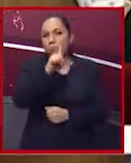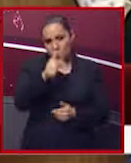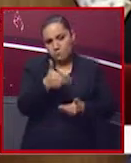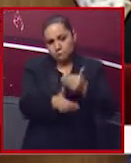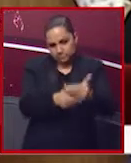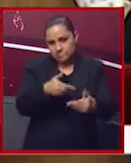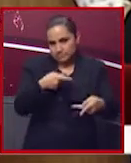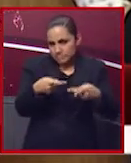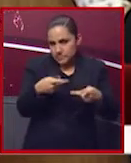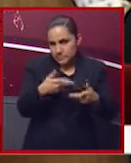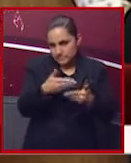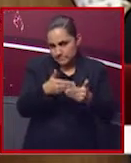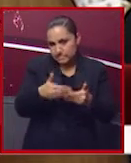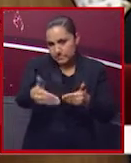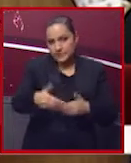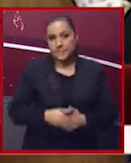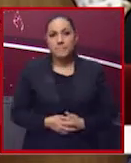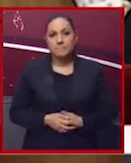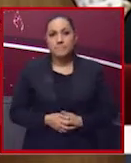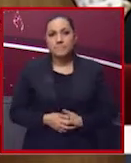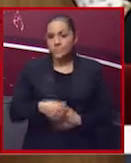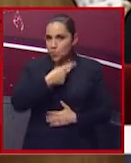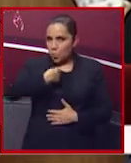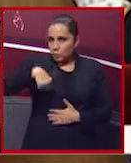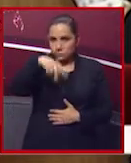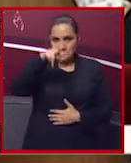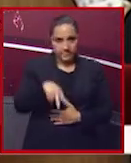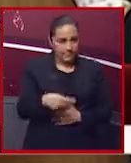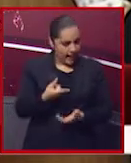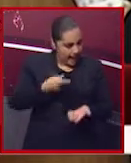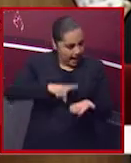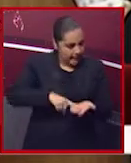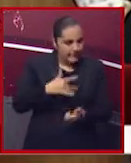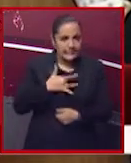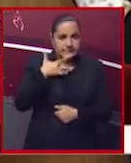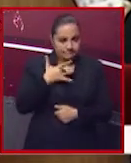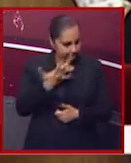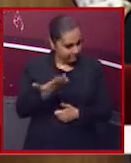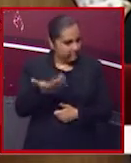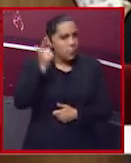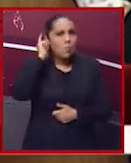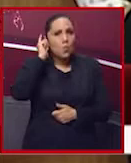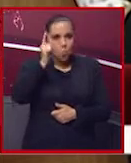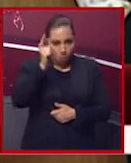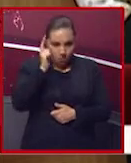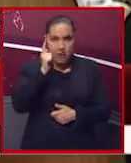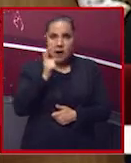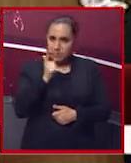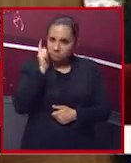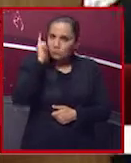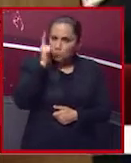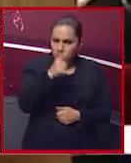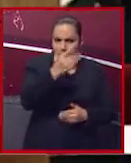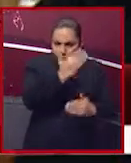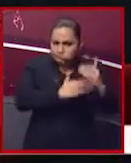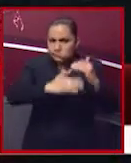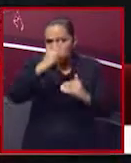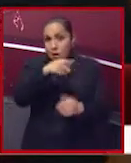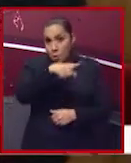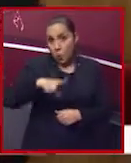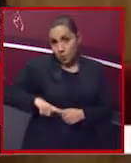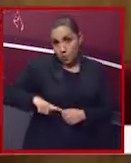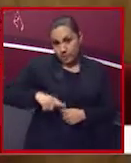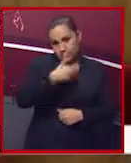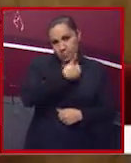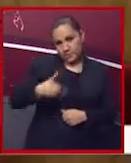En lo más profundo del alma y hacemos votos para que el gobierno del presidente Andrés Manuel López Obrador encuentre la manera